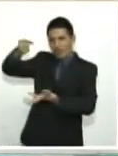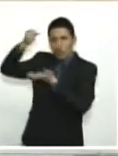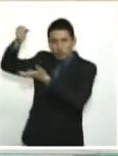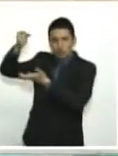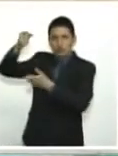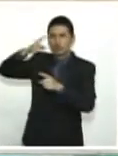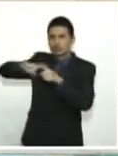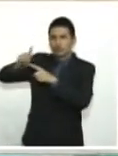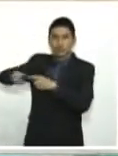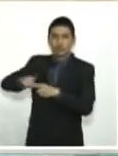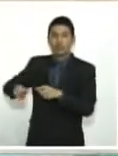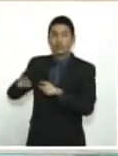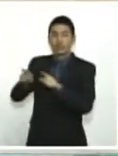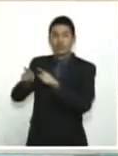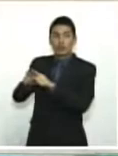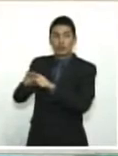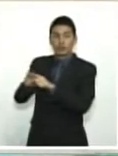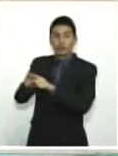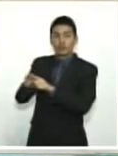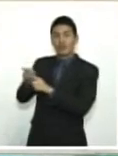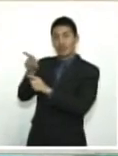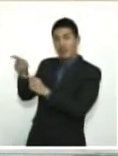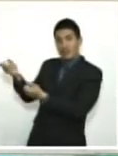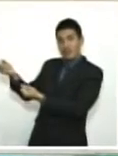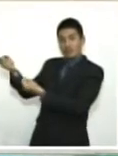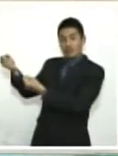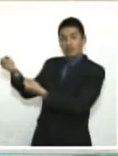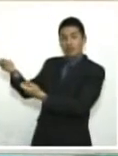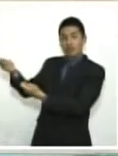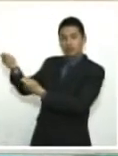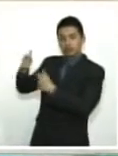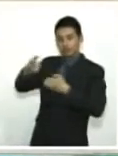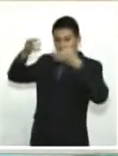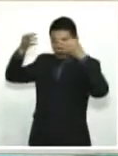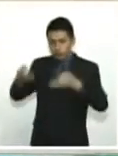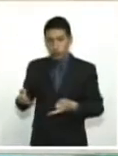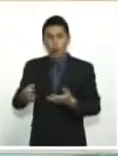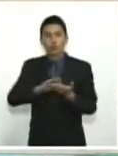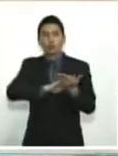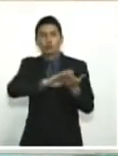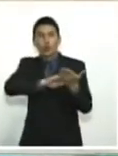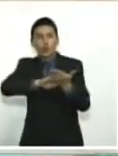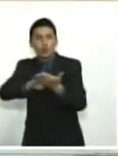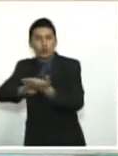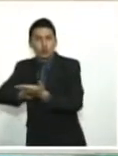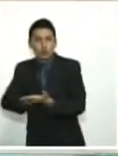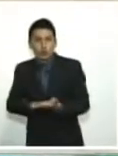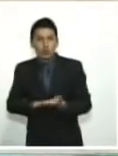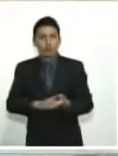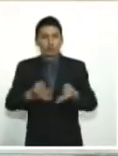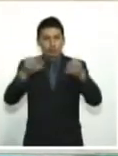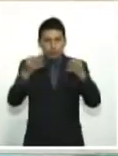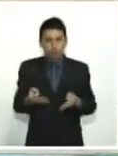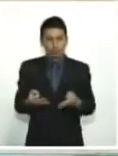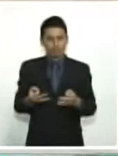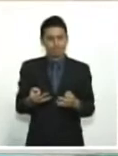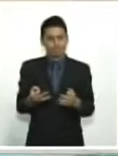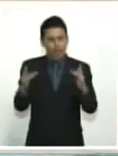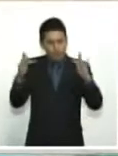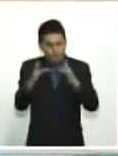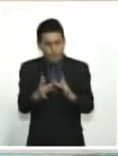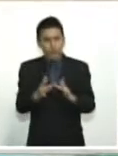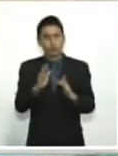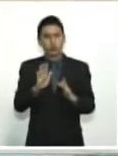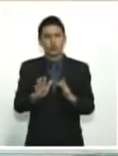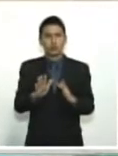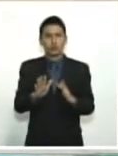de las fuentes de regalías que garanticen, senador Antonio Vera, la solución coherente y concreta de la